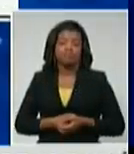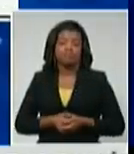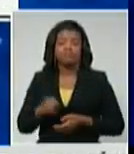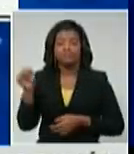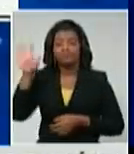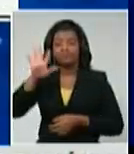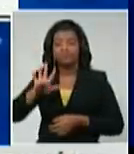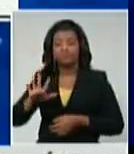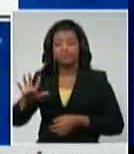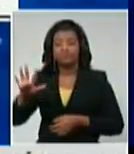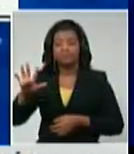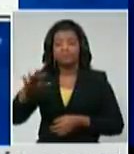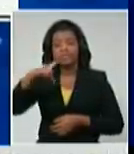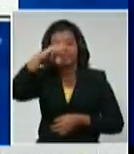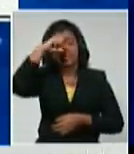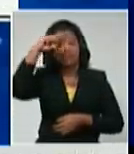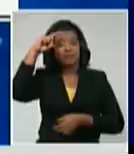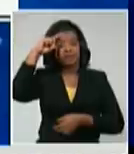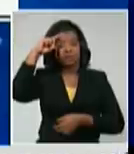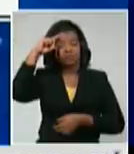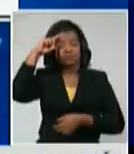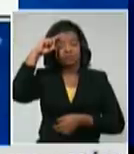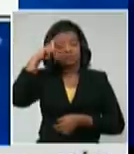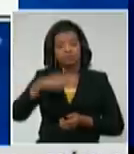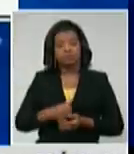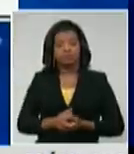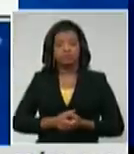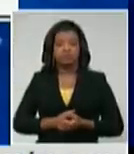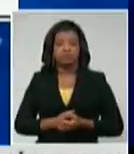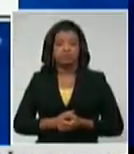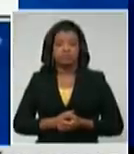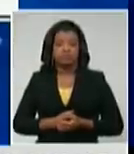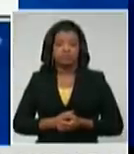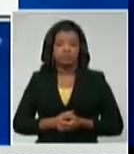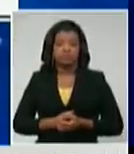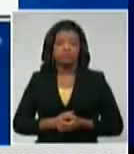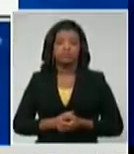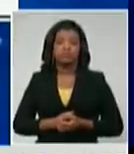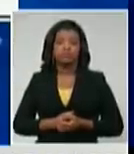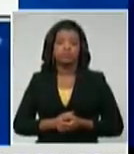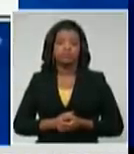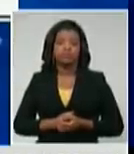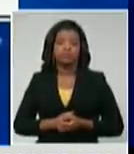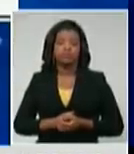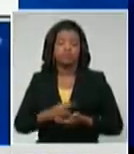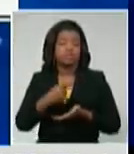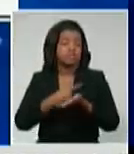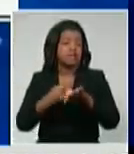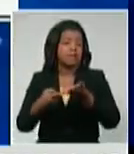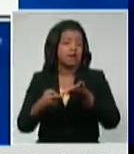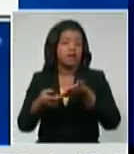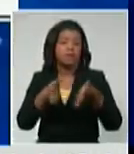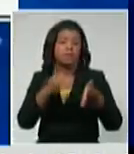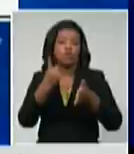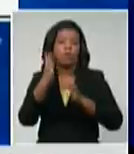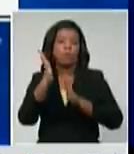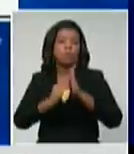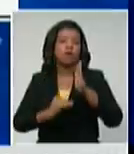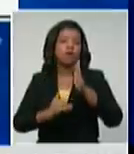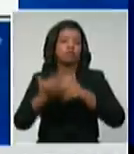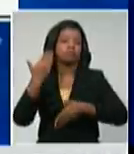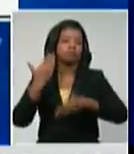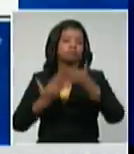Espíritu, que semanas, un mes atrás, pues tenía una